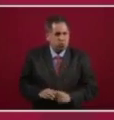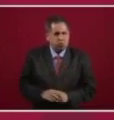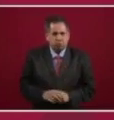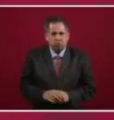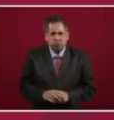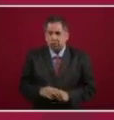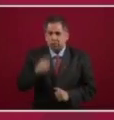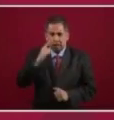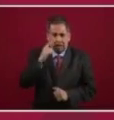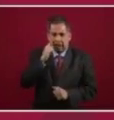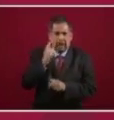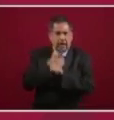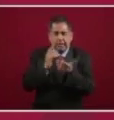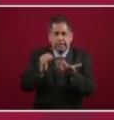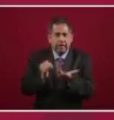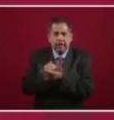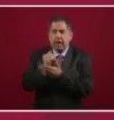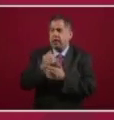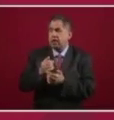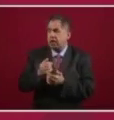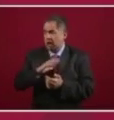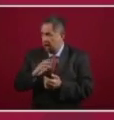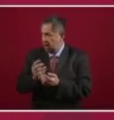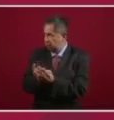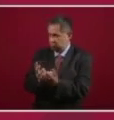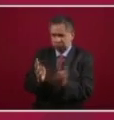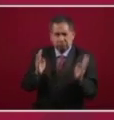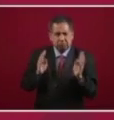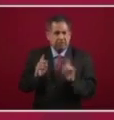En la democracia tiene que haber